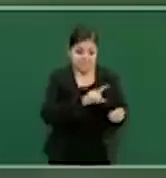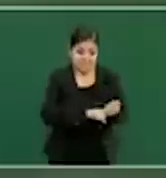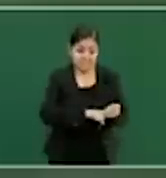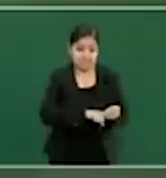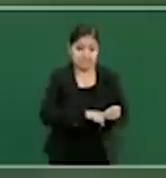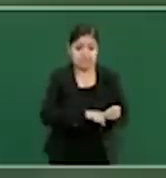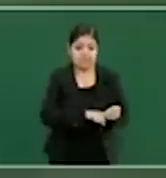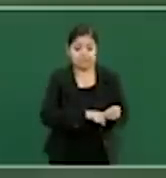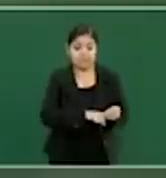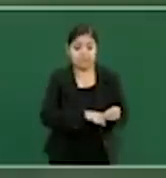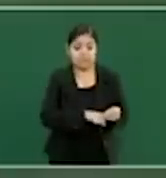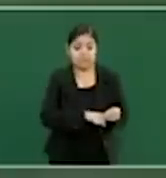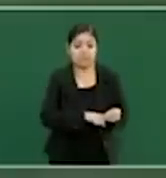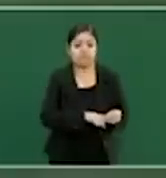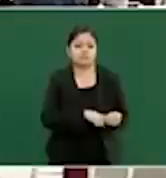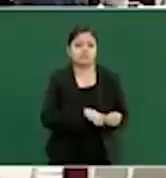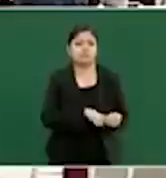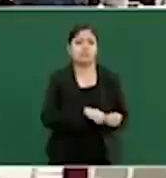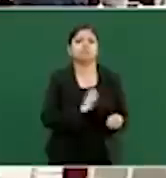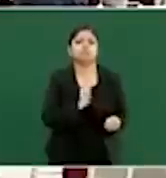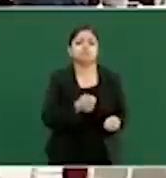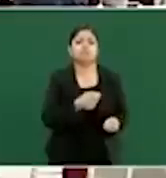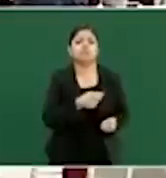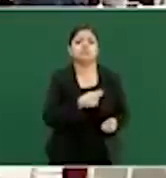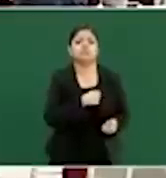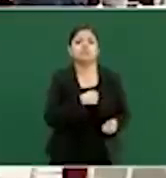forma podemos